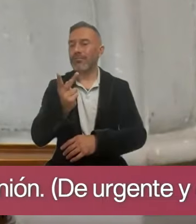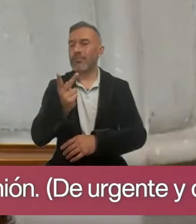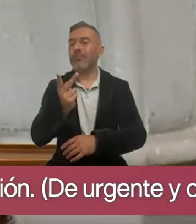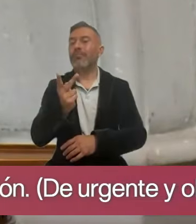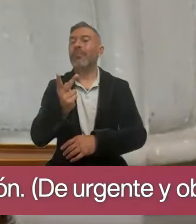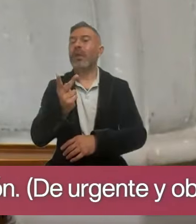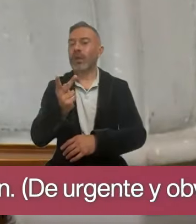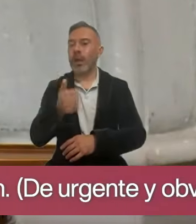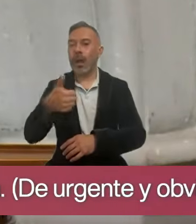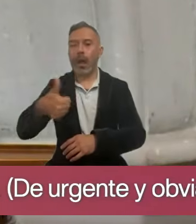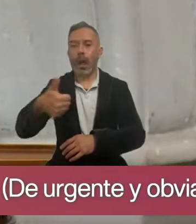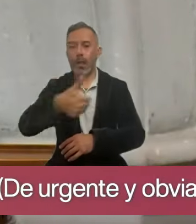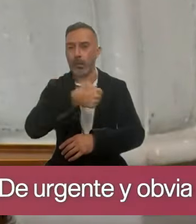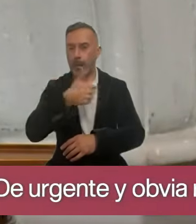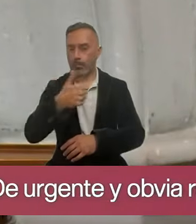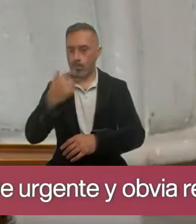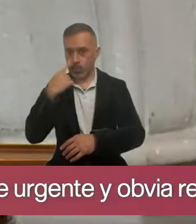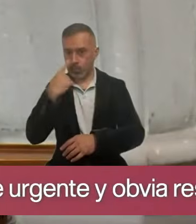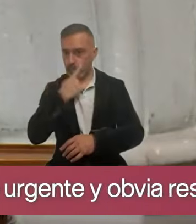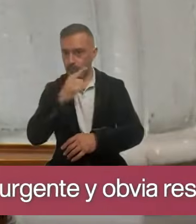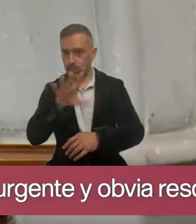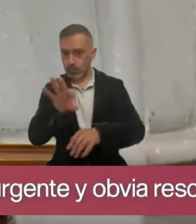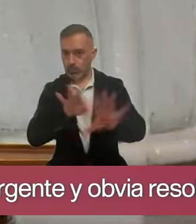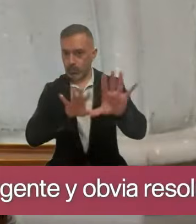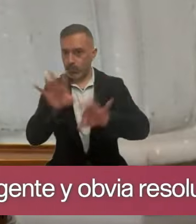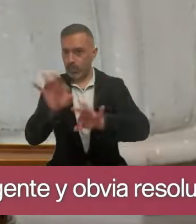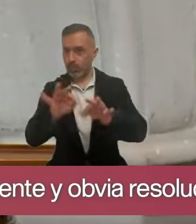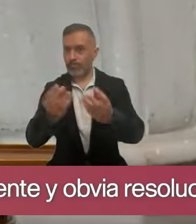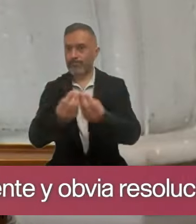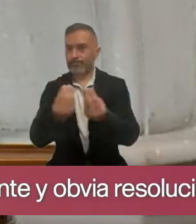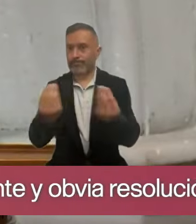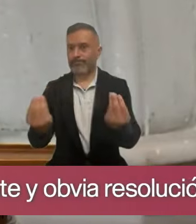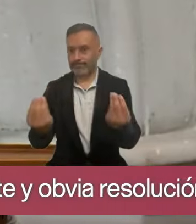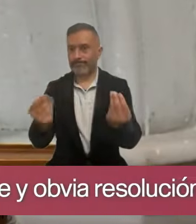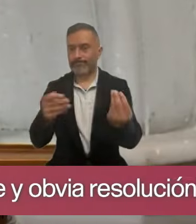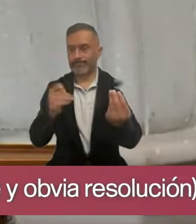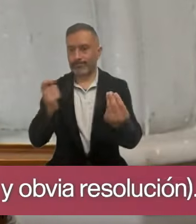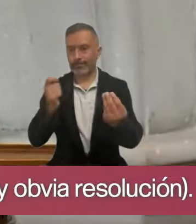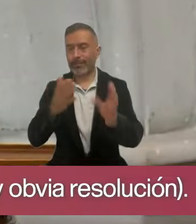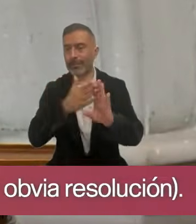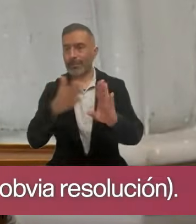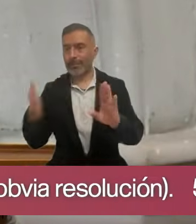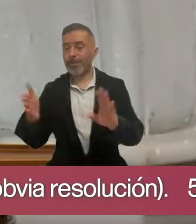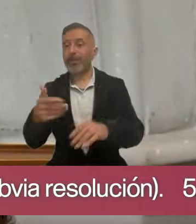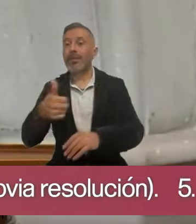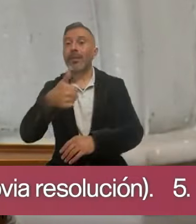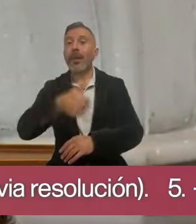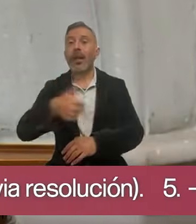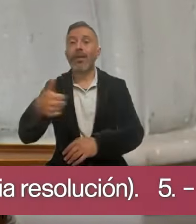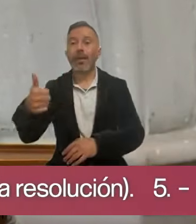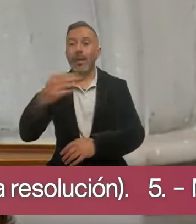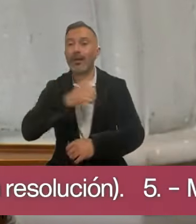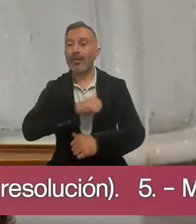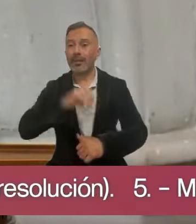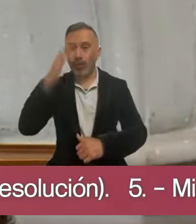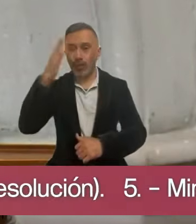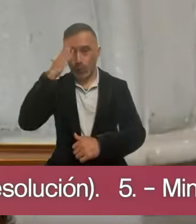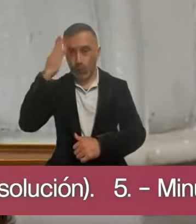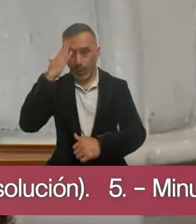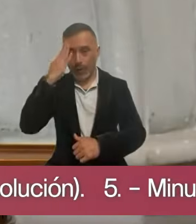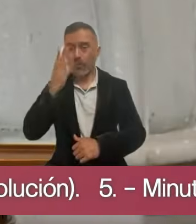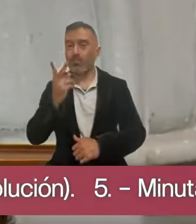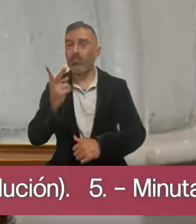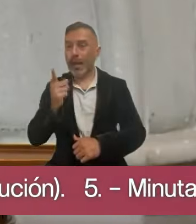cámaras la víspera de la clausura de los periodos ordinarios de las sesiones. Para cada titular, las cámaras nombrarán de entre